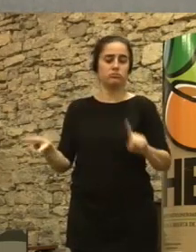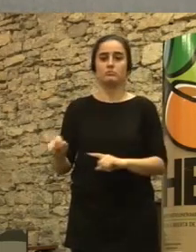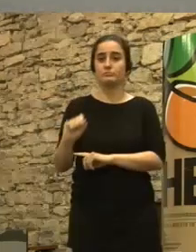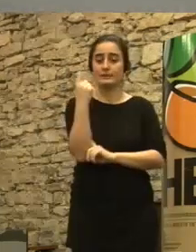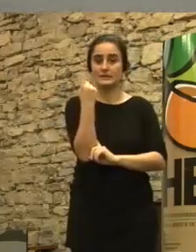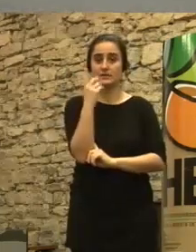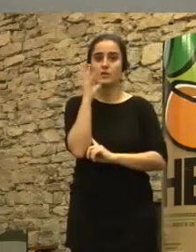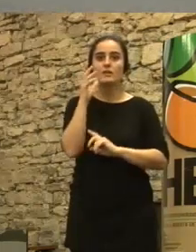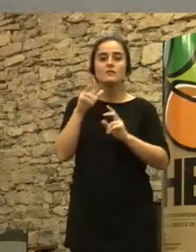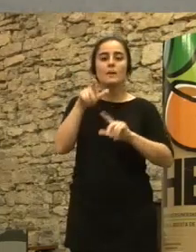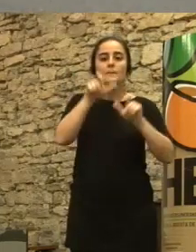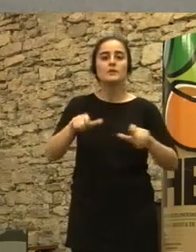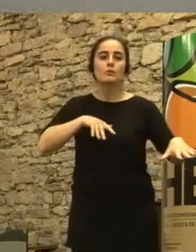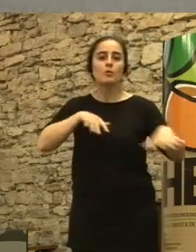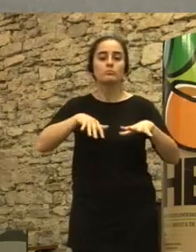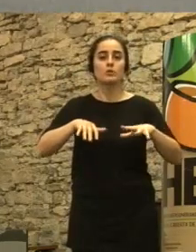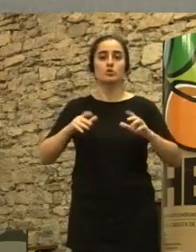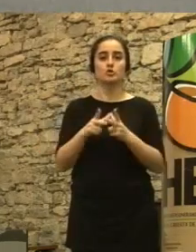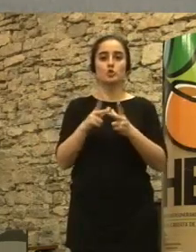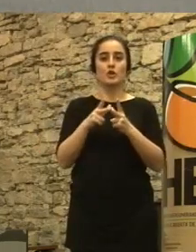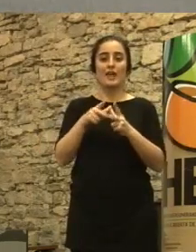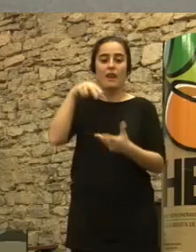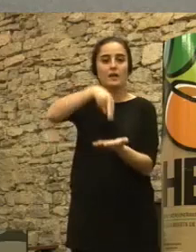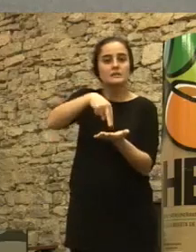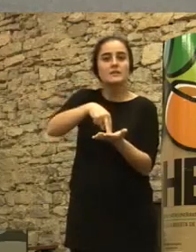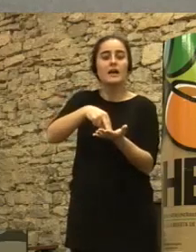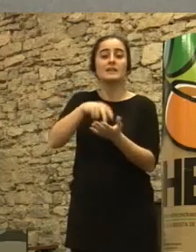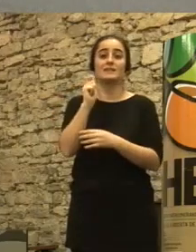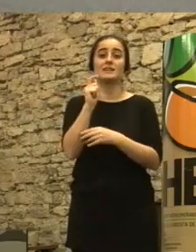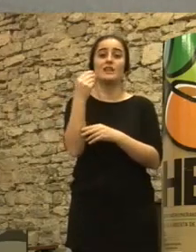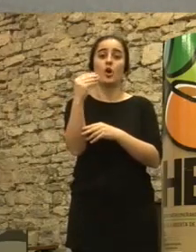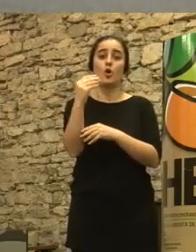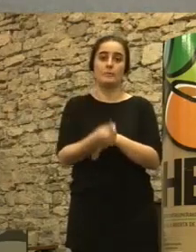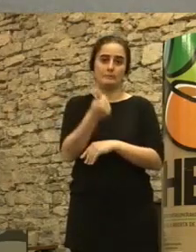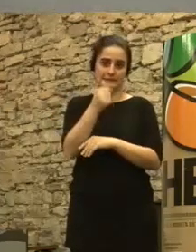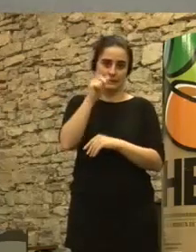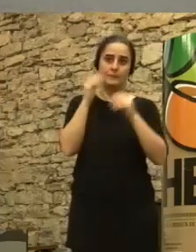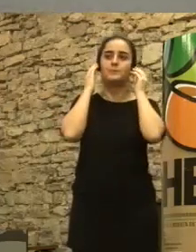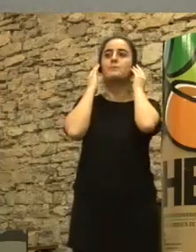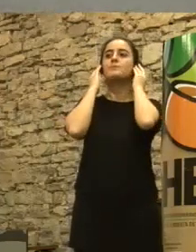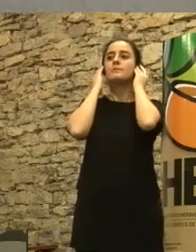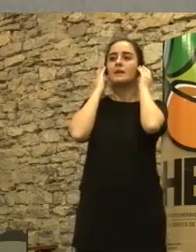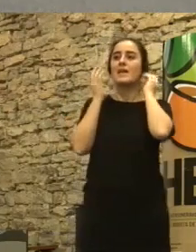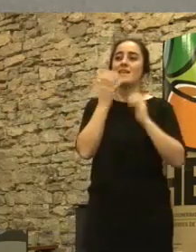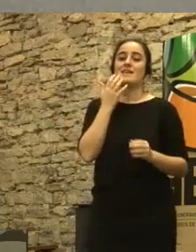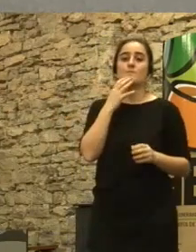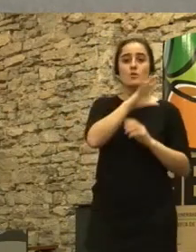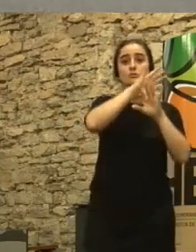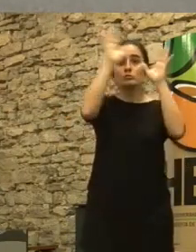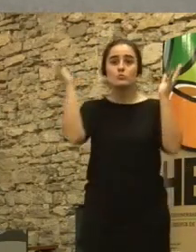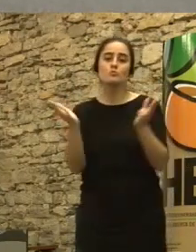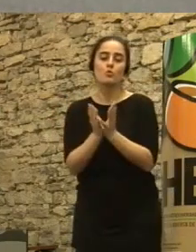social siempre está ahí y cada vez es más joven. Algunos ejemplos de todo el mundo, de nuevas disciplinas y